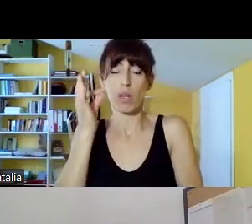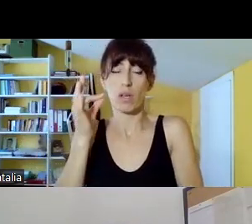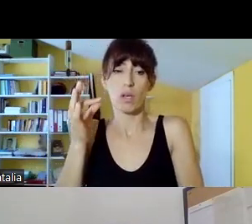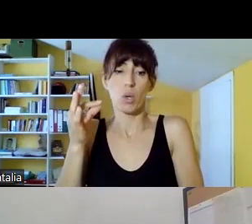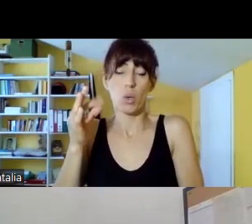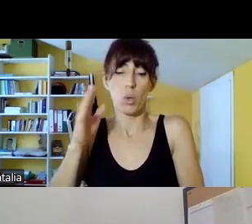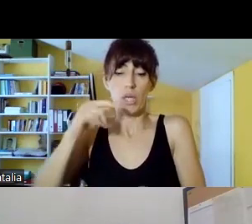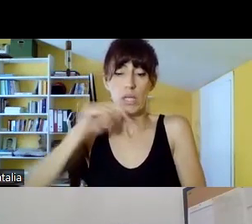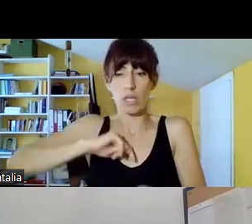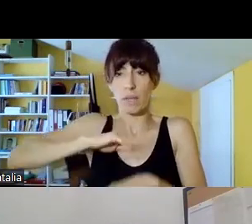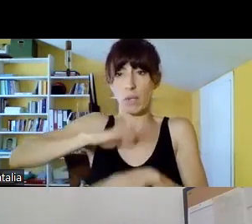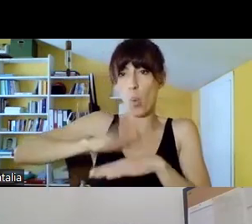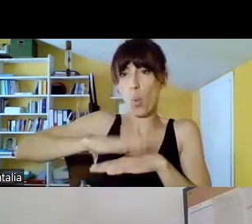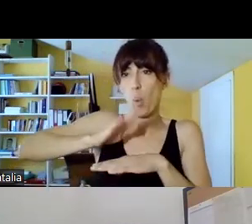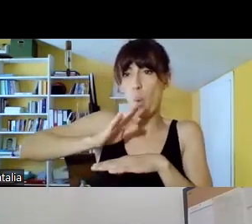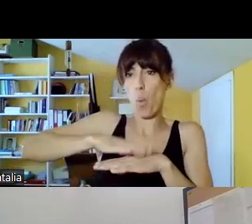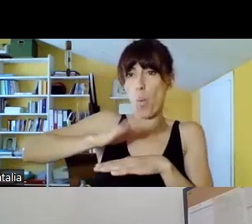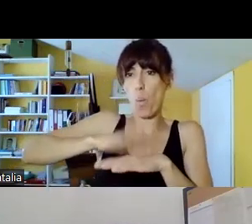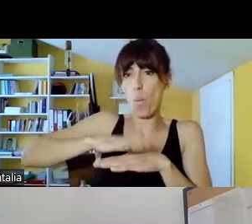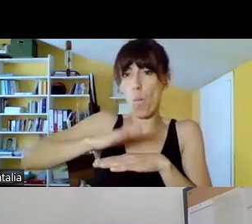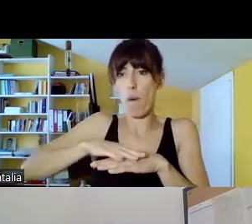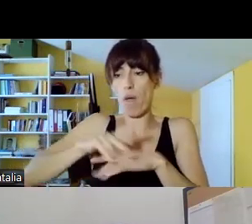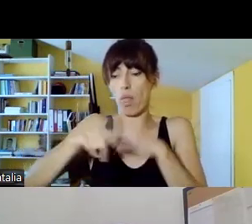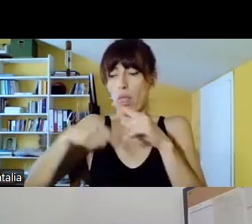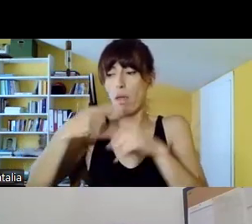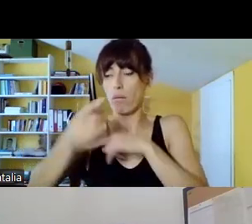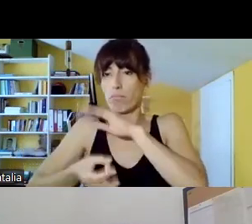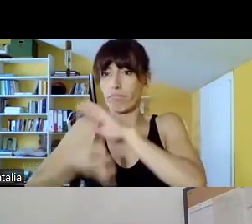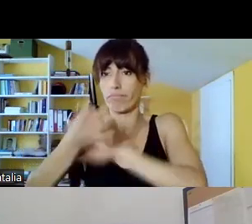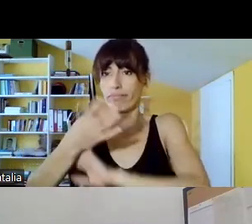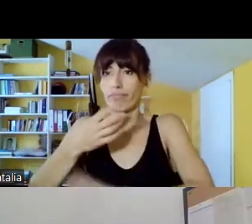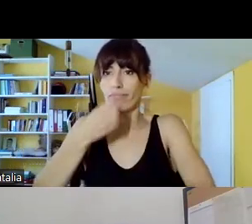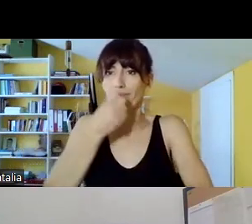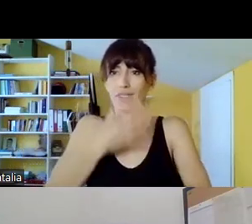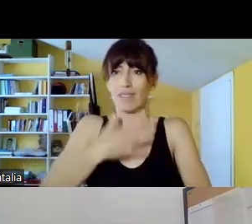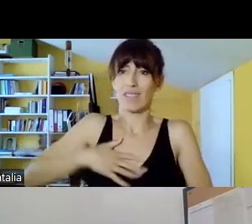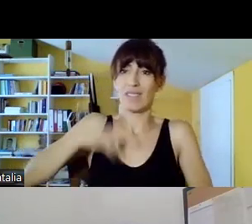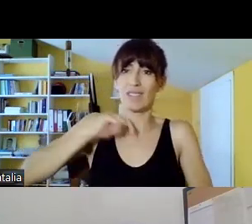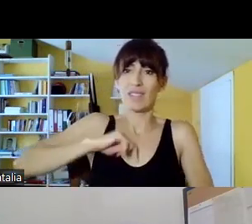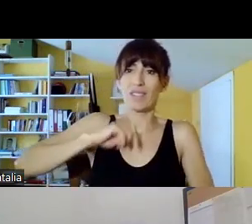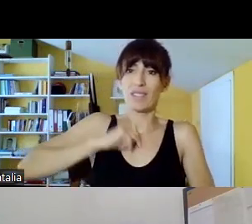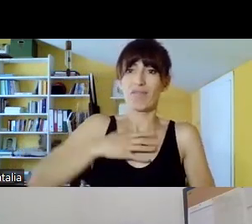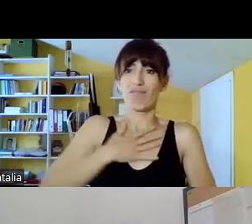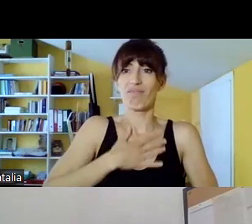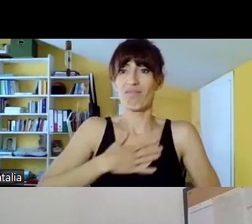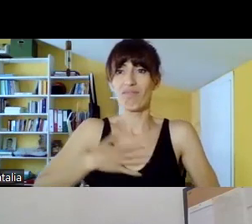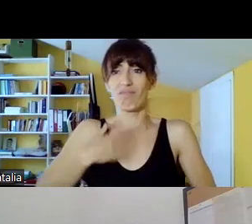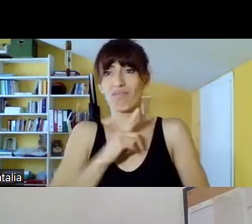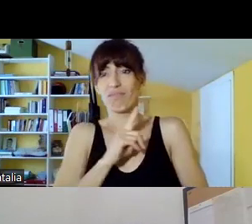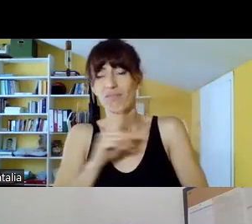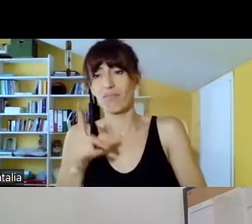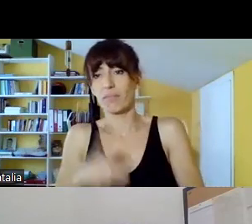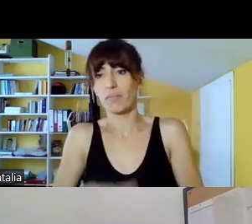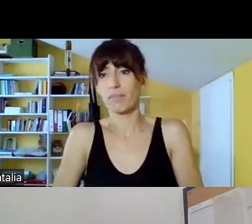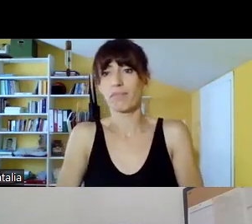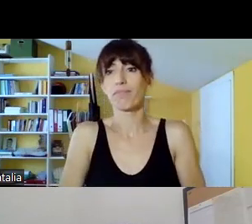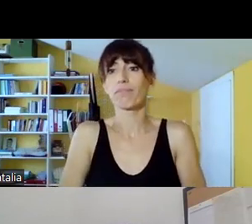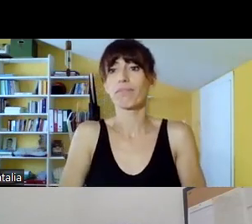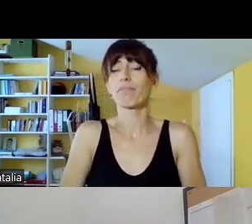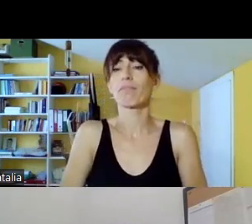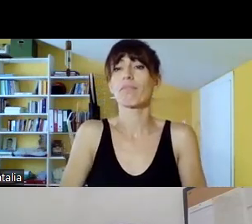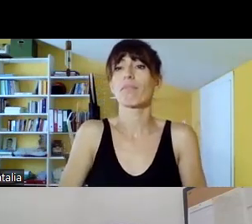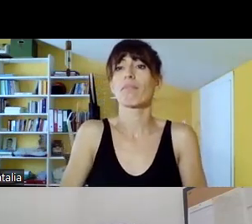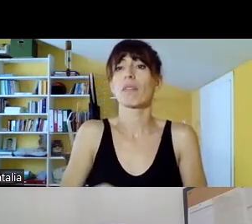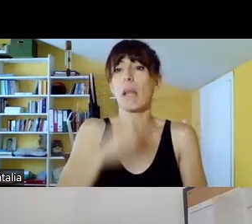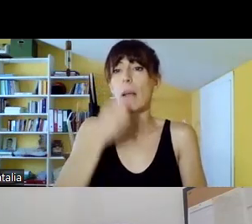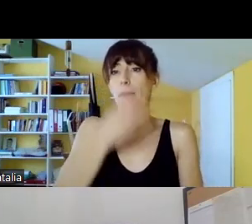la consecuente aparición de malestares. Como he mencionado anteriormente, este malestar se genera